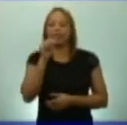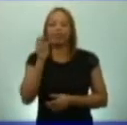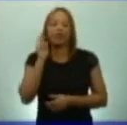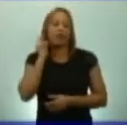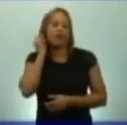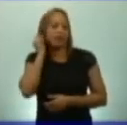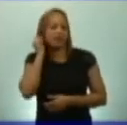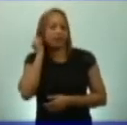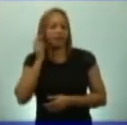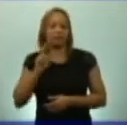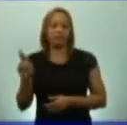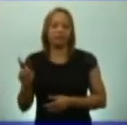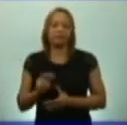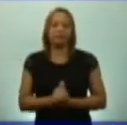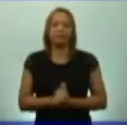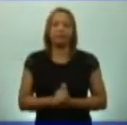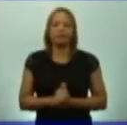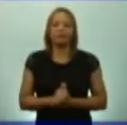la revolución,